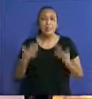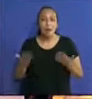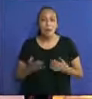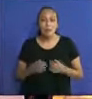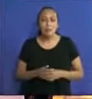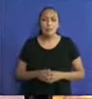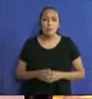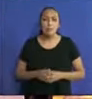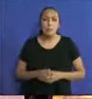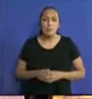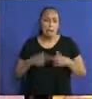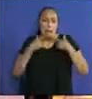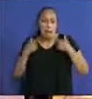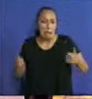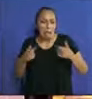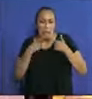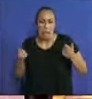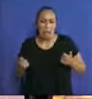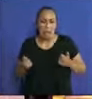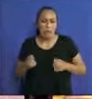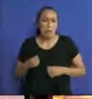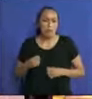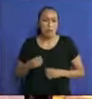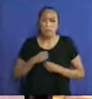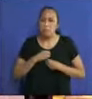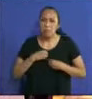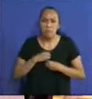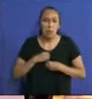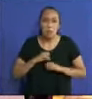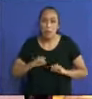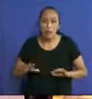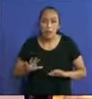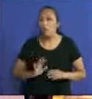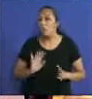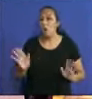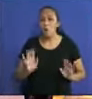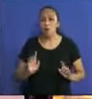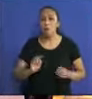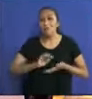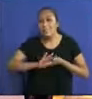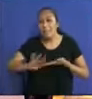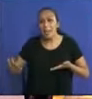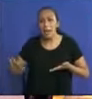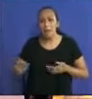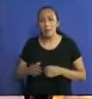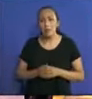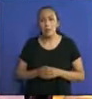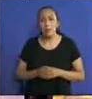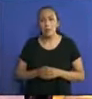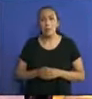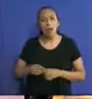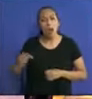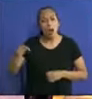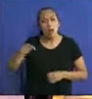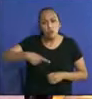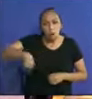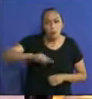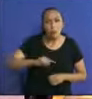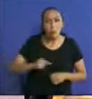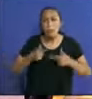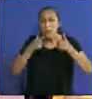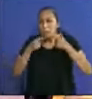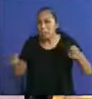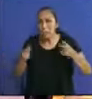la grandeza que no tenemos, ni siquiera nos conviene tener acá en este mundo. Renunciemos a las quejas, a